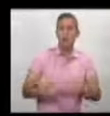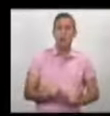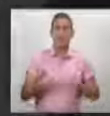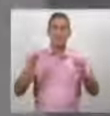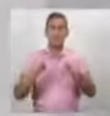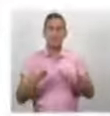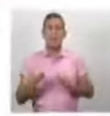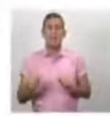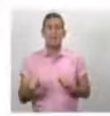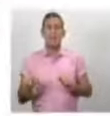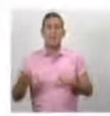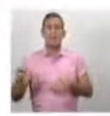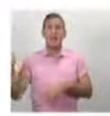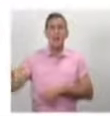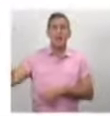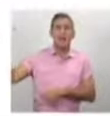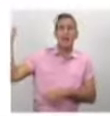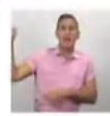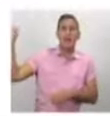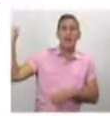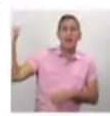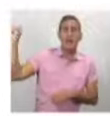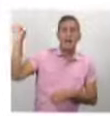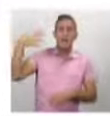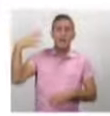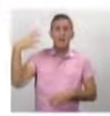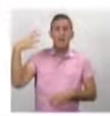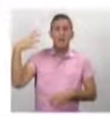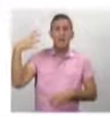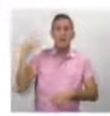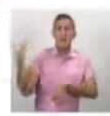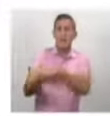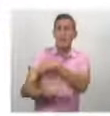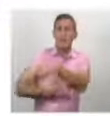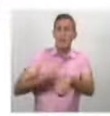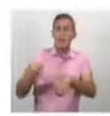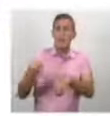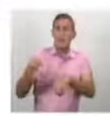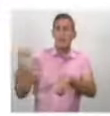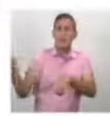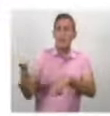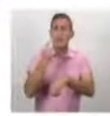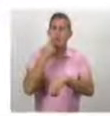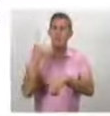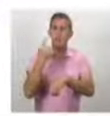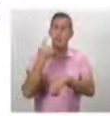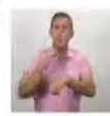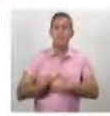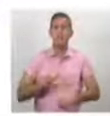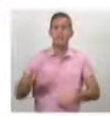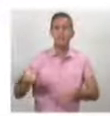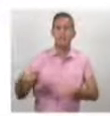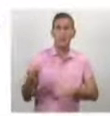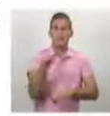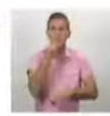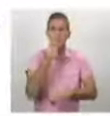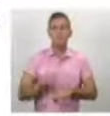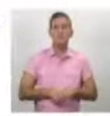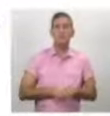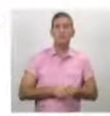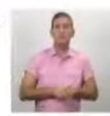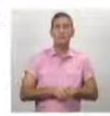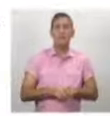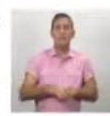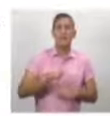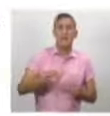fotosíntesis. Por tanto, podemos concluir que la célula procariota carece de envoltura